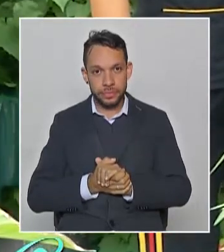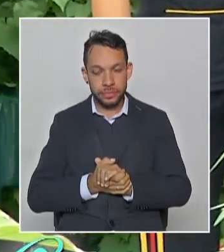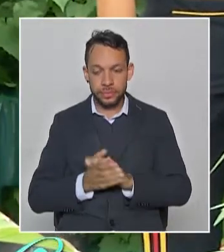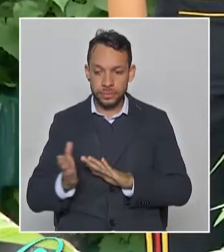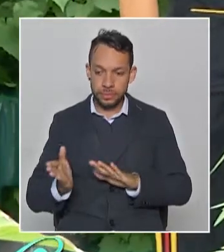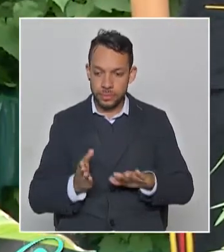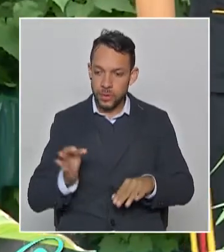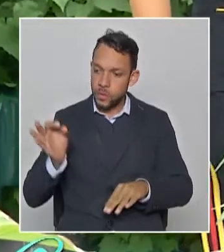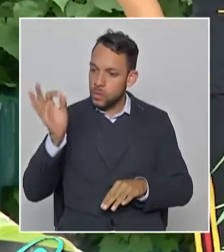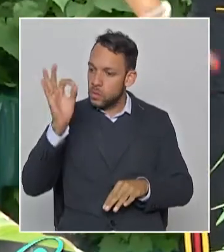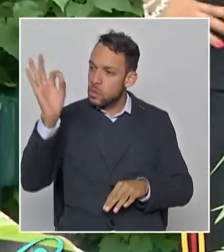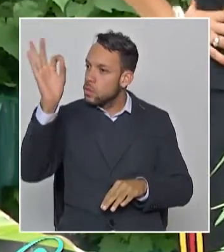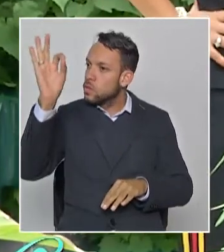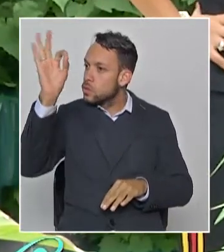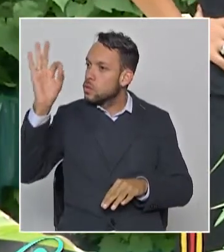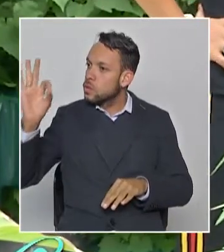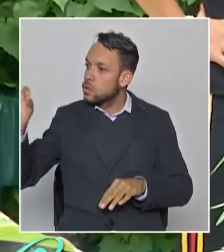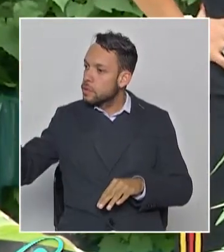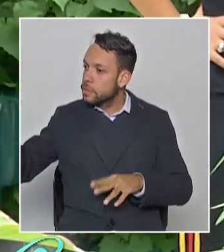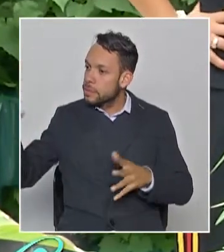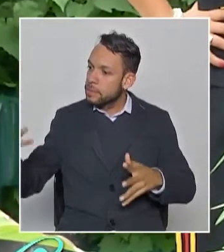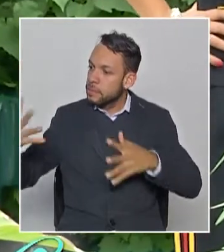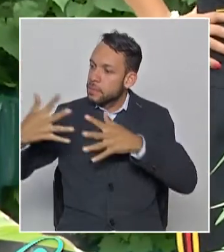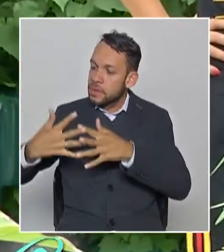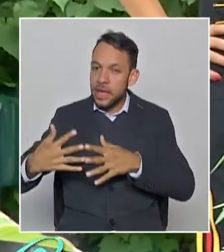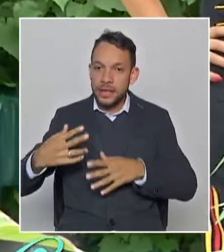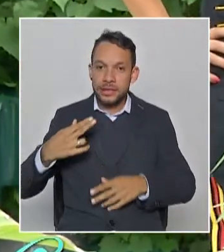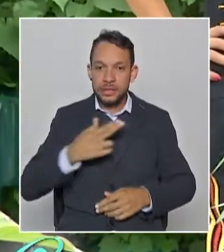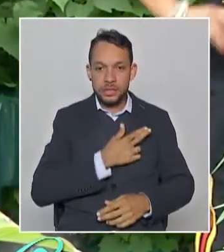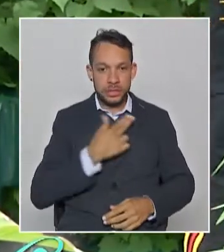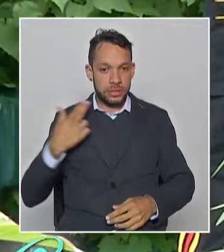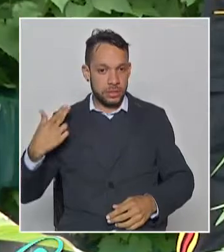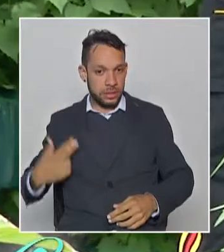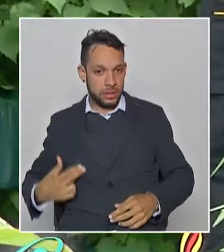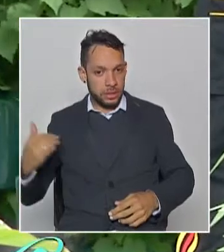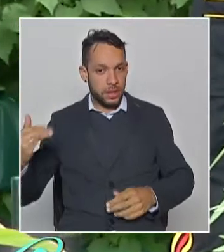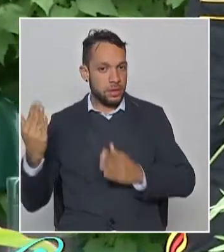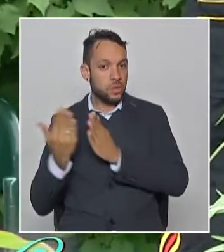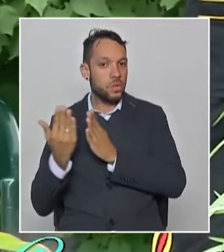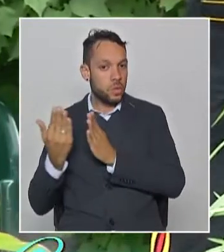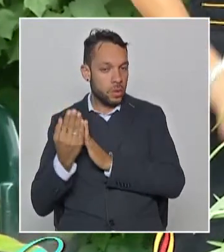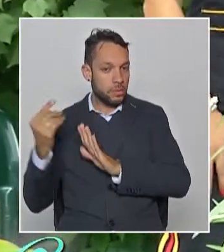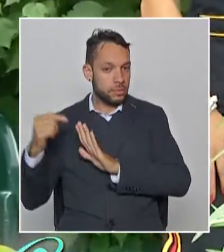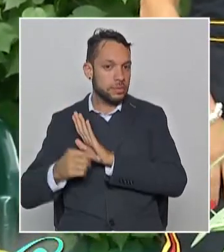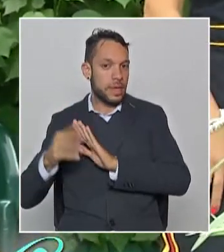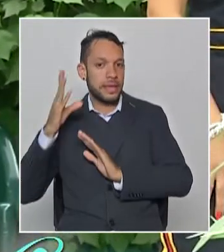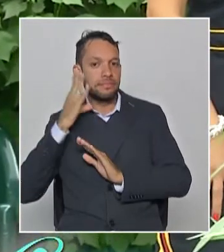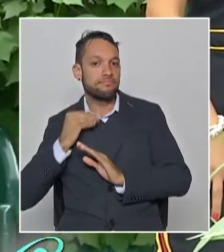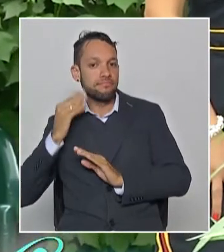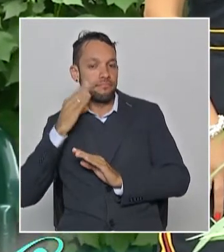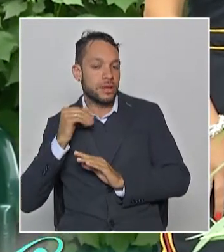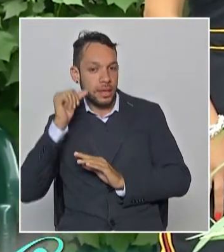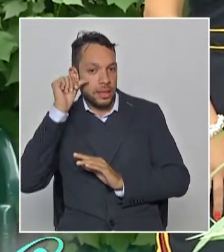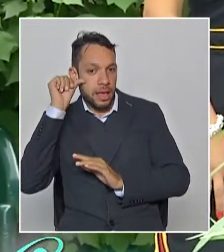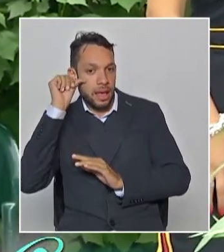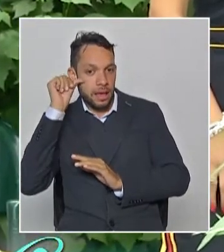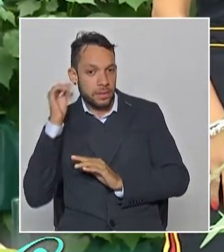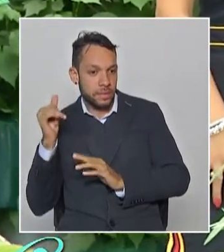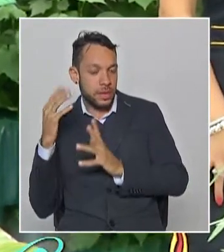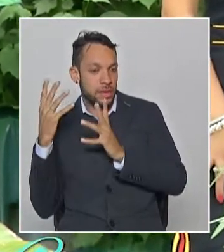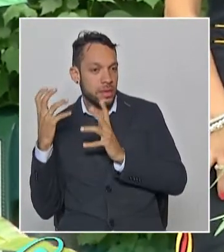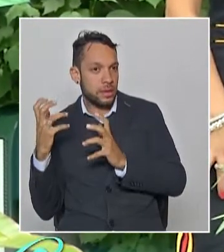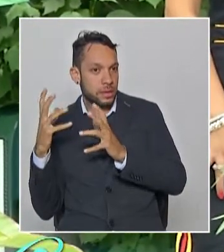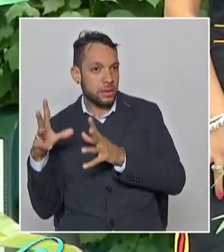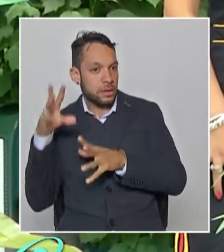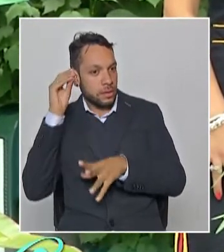La apiterapia es un complemento terapéutico importante para el manejo de la enfermedad. Yo quiero que todos